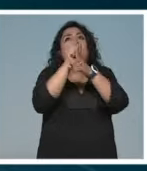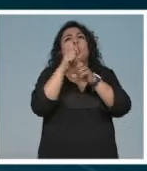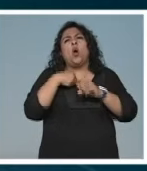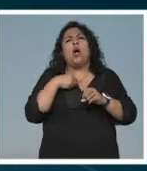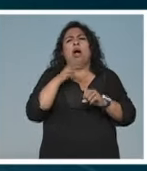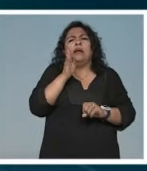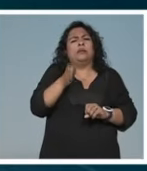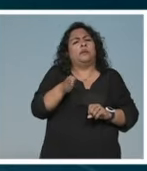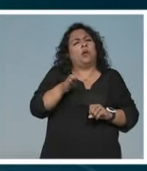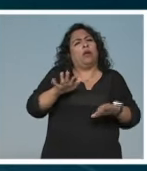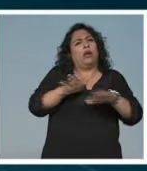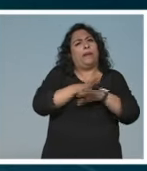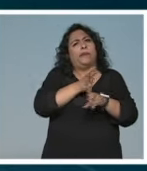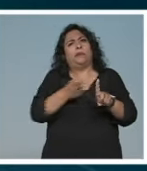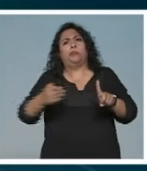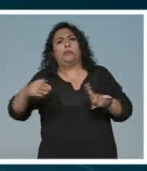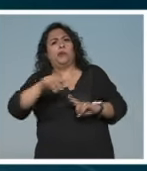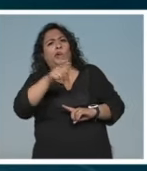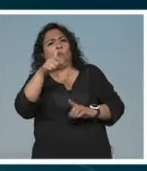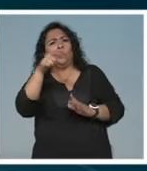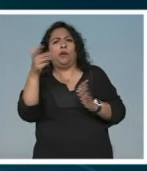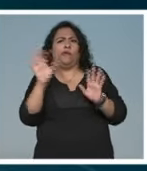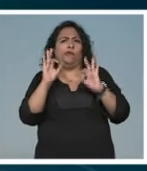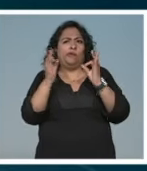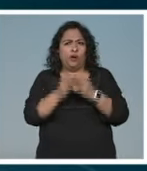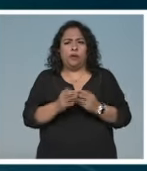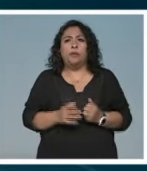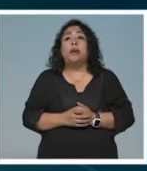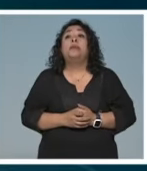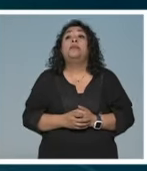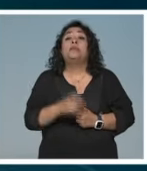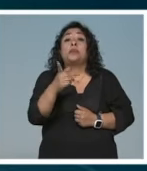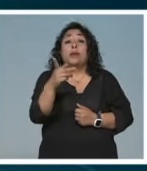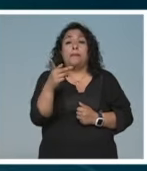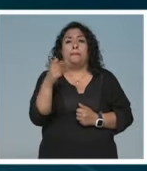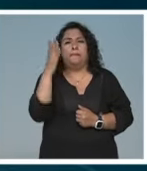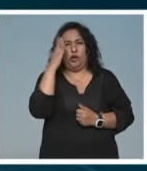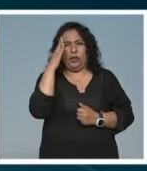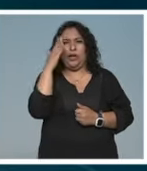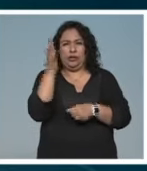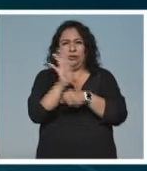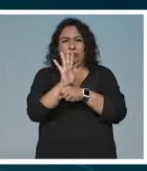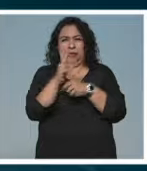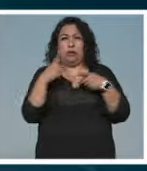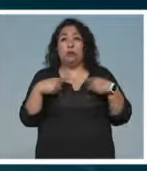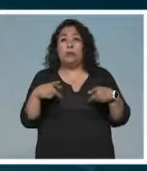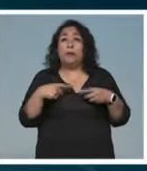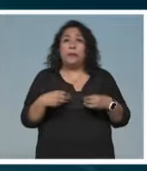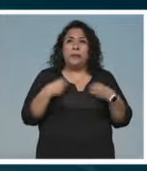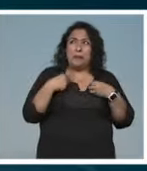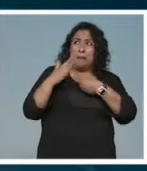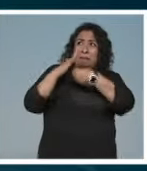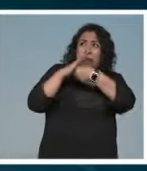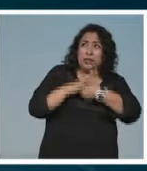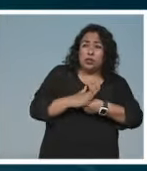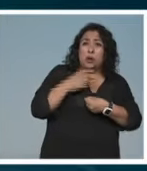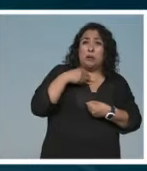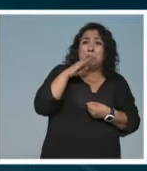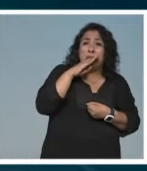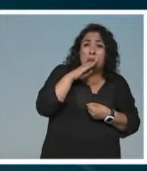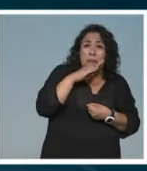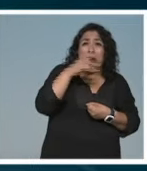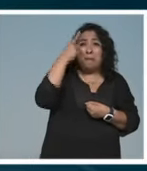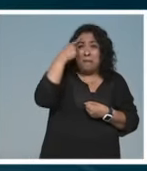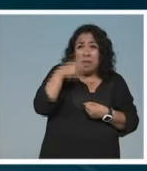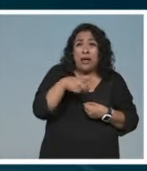de que te pongas a trabajar. Yo trabajo, ¿no? Pues monos, no. El protagonista de esta película vive entre la presión que ejerce su madre